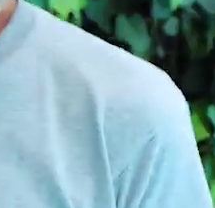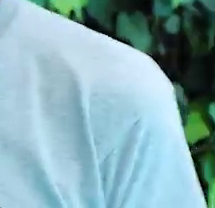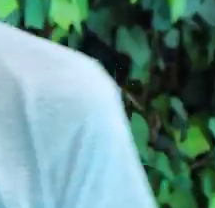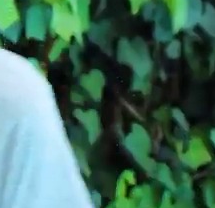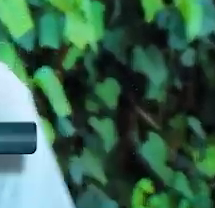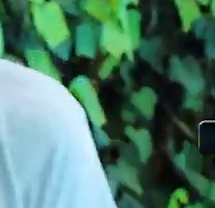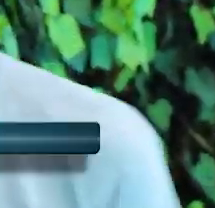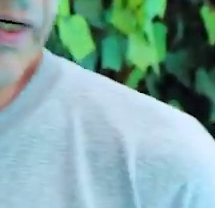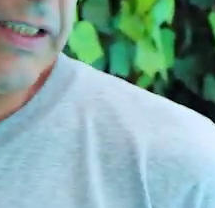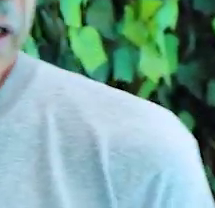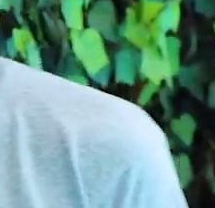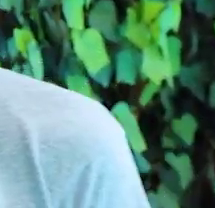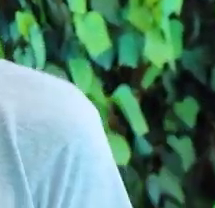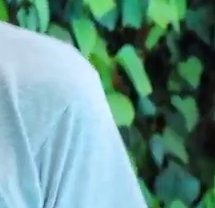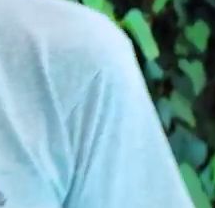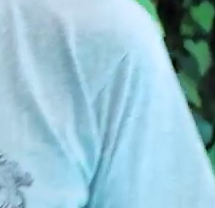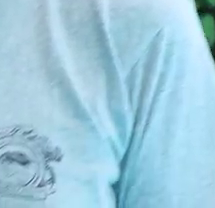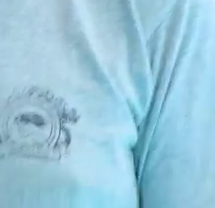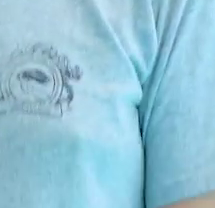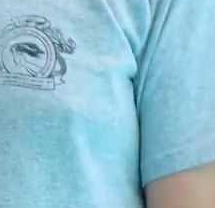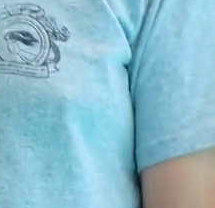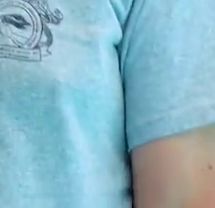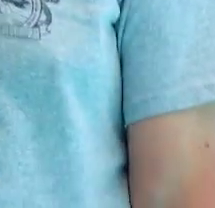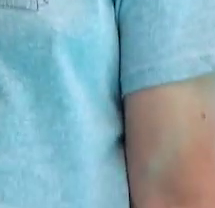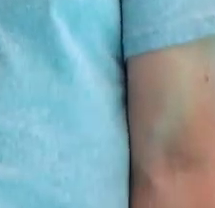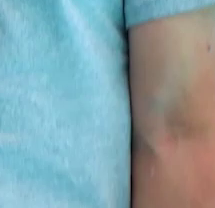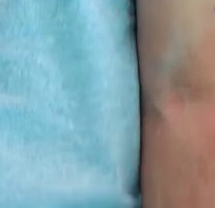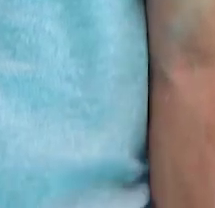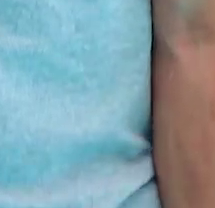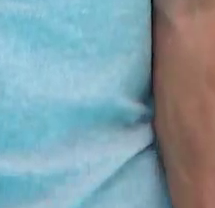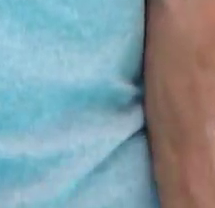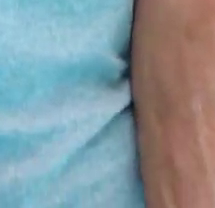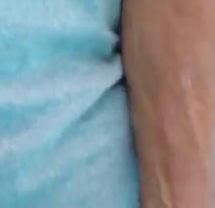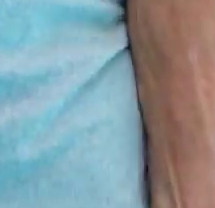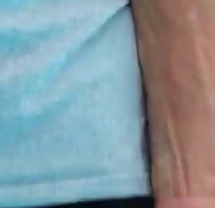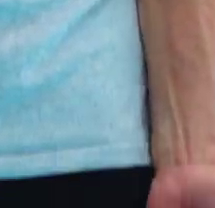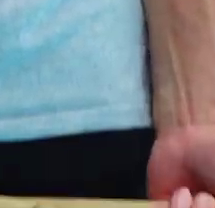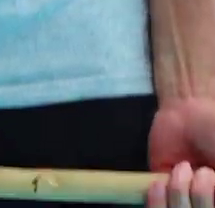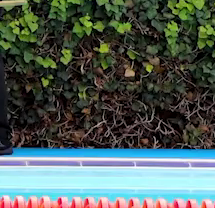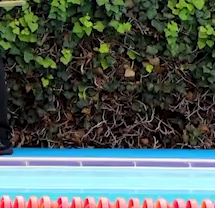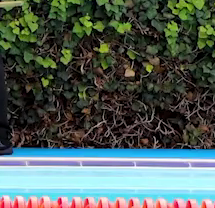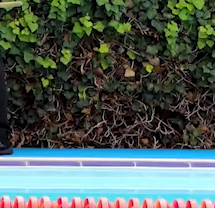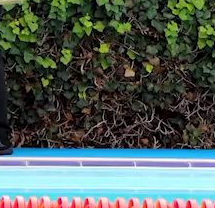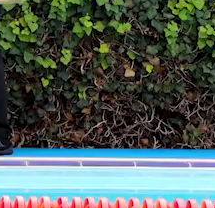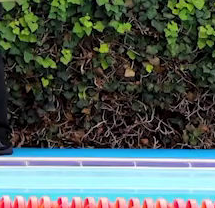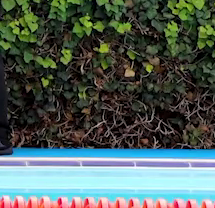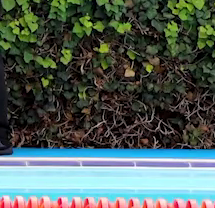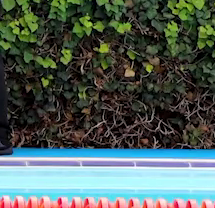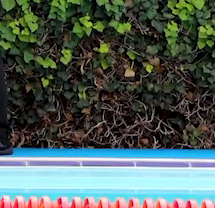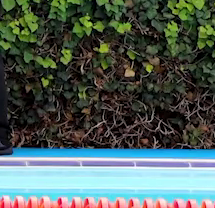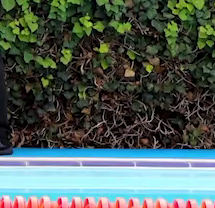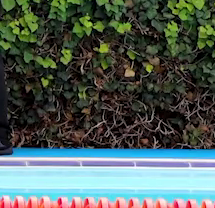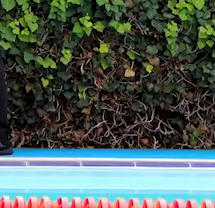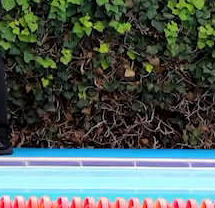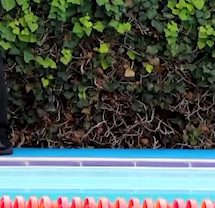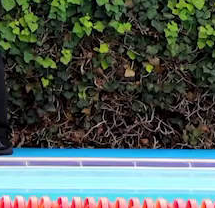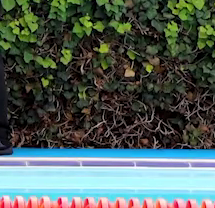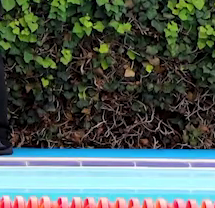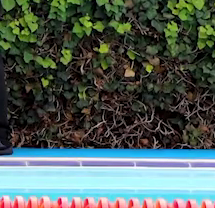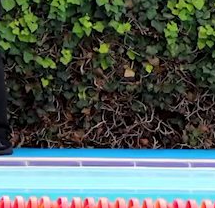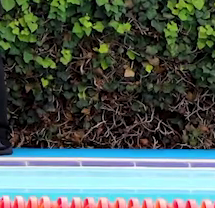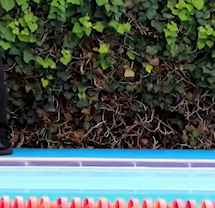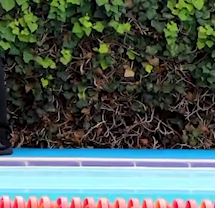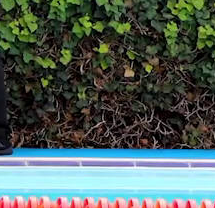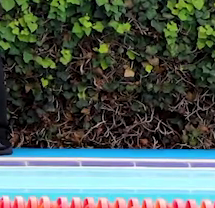abrimos nuestro compás a la altura de los de los hombros tomamos nuestro parón y vamos a ser una flexión de brazo